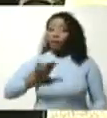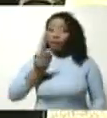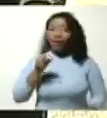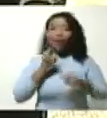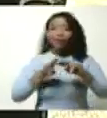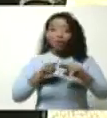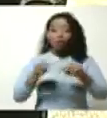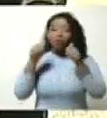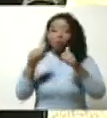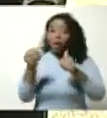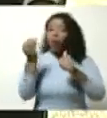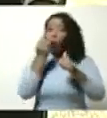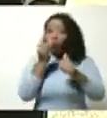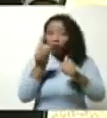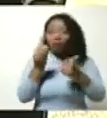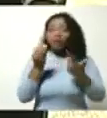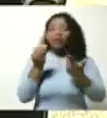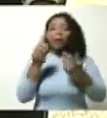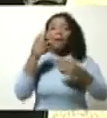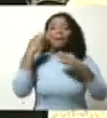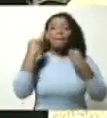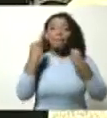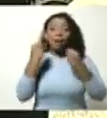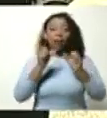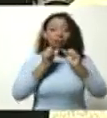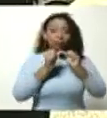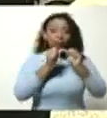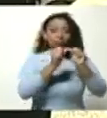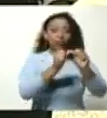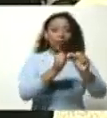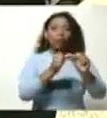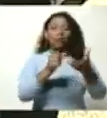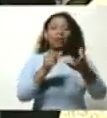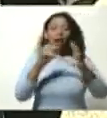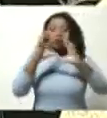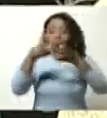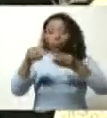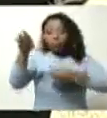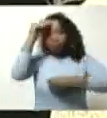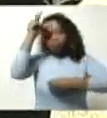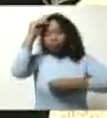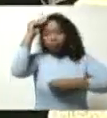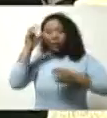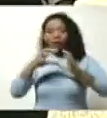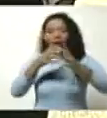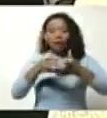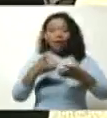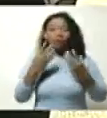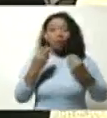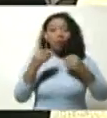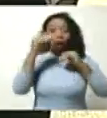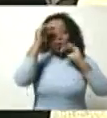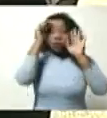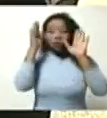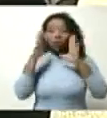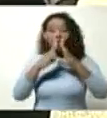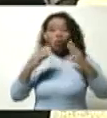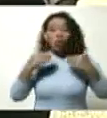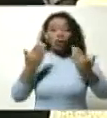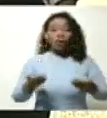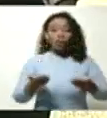bien nutrido, bien alimentado para el seguimiento de sus clases, bueno, para estar muy atentos a toda